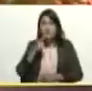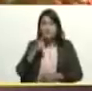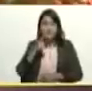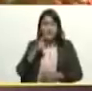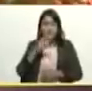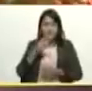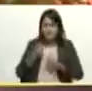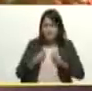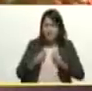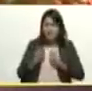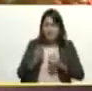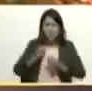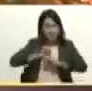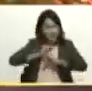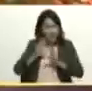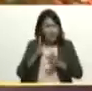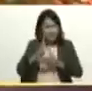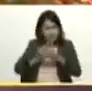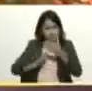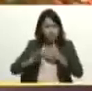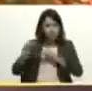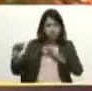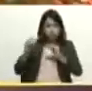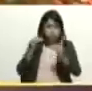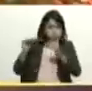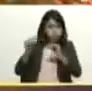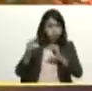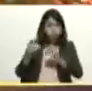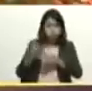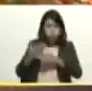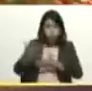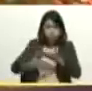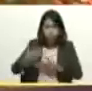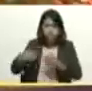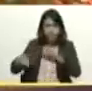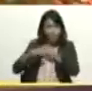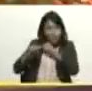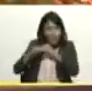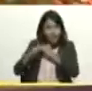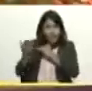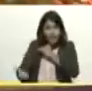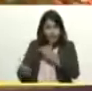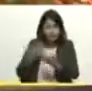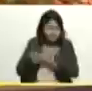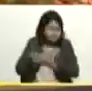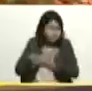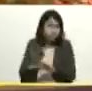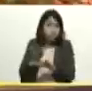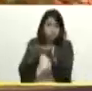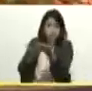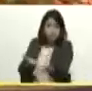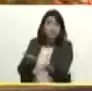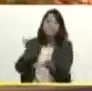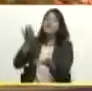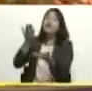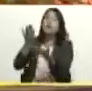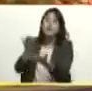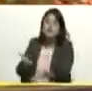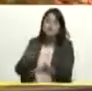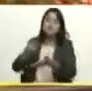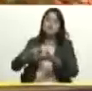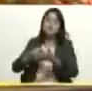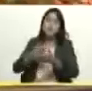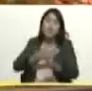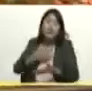en la transparencia, en la ética, en el compartir, en la igualdad, en la solidaridad. Esa es la sociedad del futuro